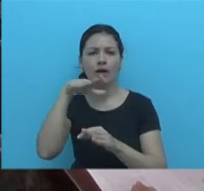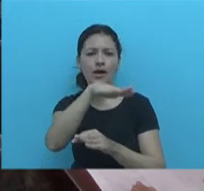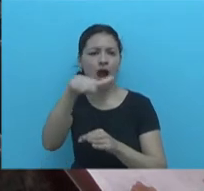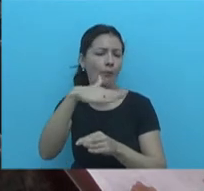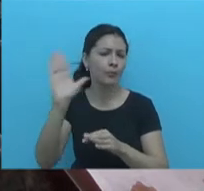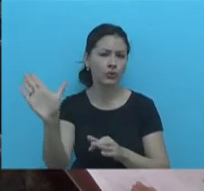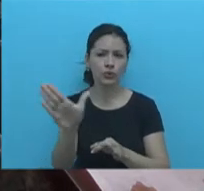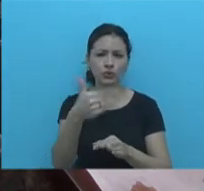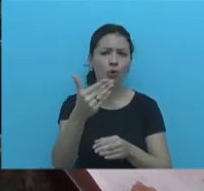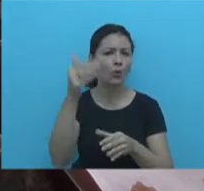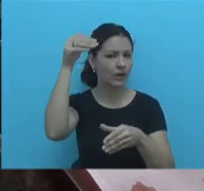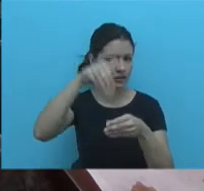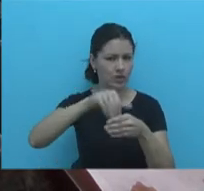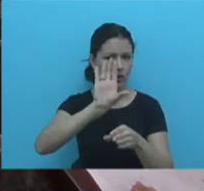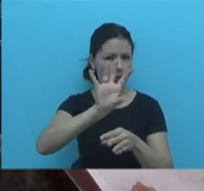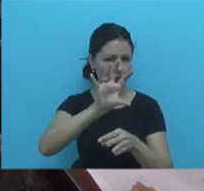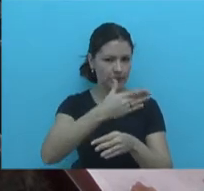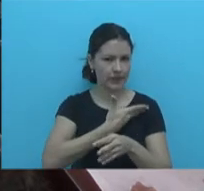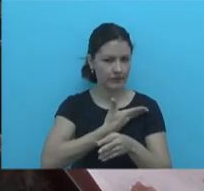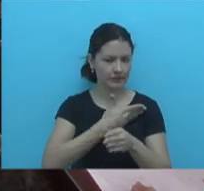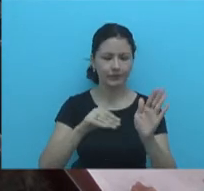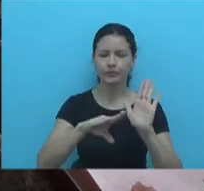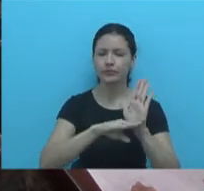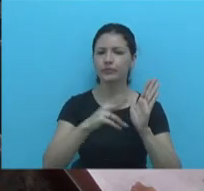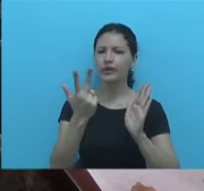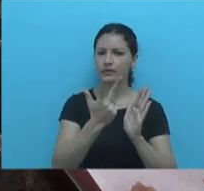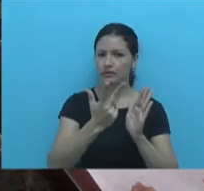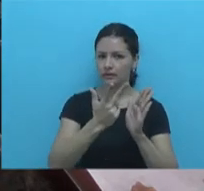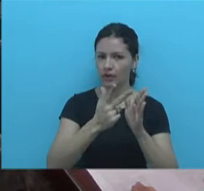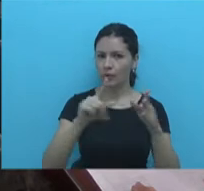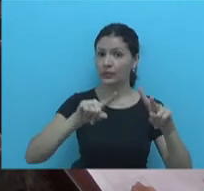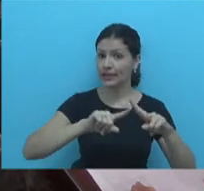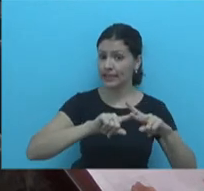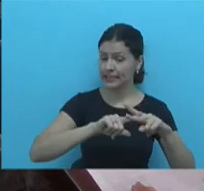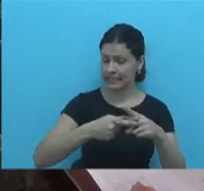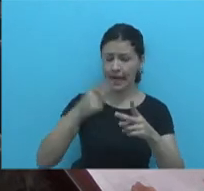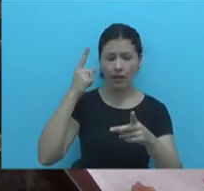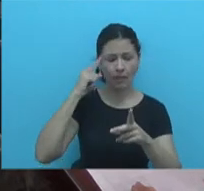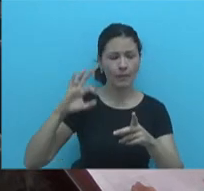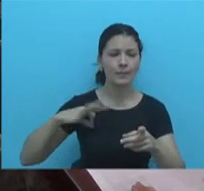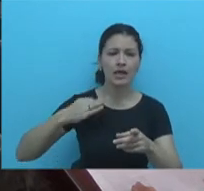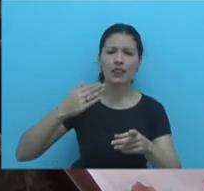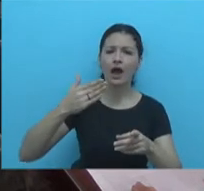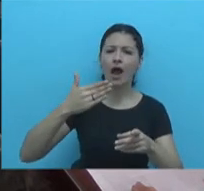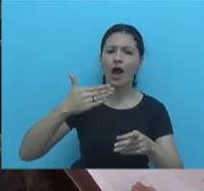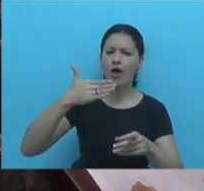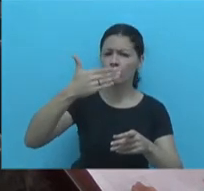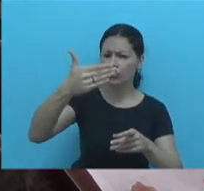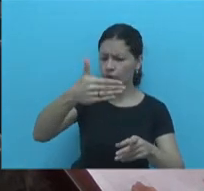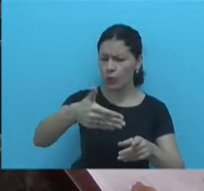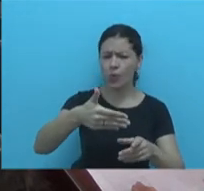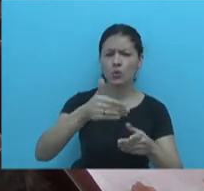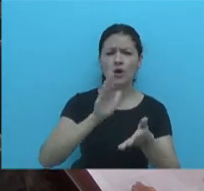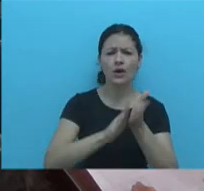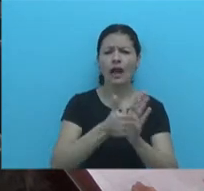Fe. Artículo tercero. Los talleres de proyección de vida gratuitos se editarán en horarios curricular, siendo